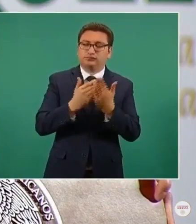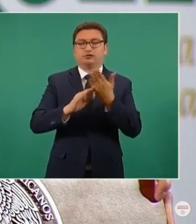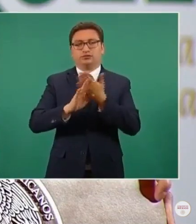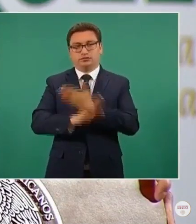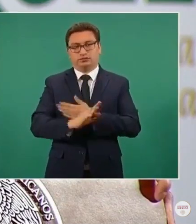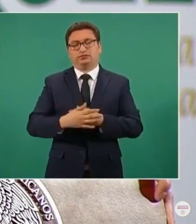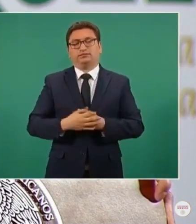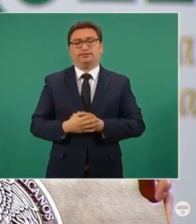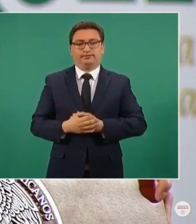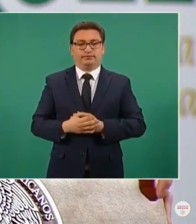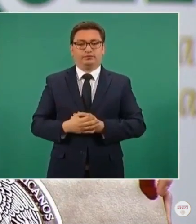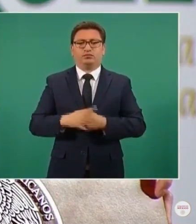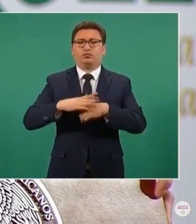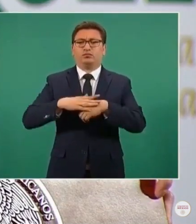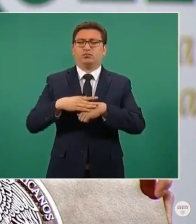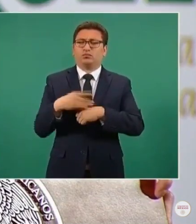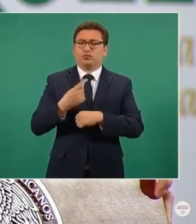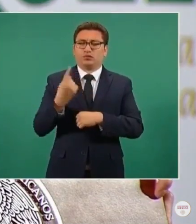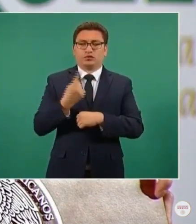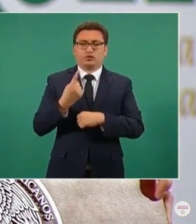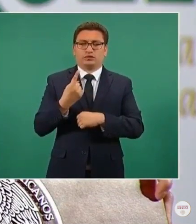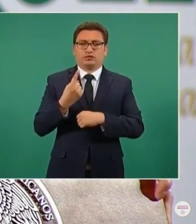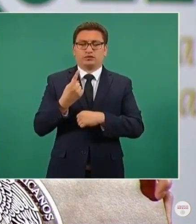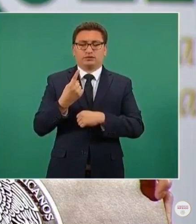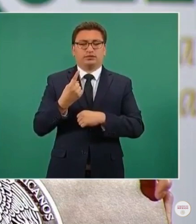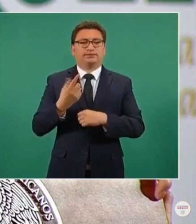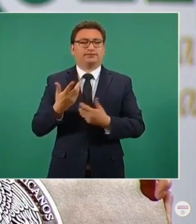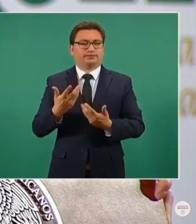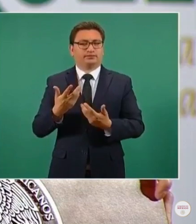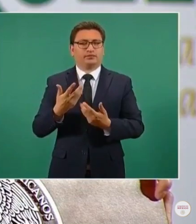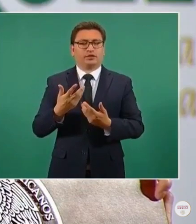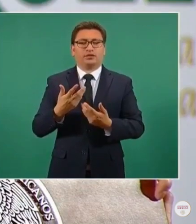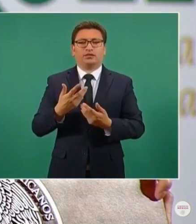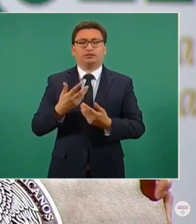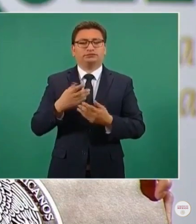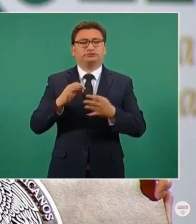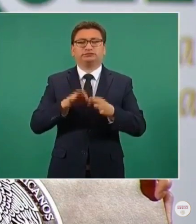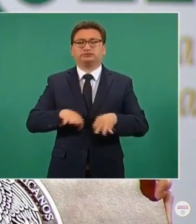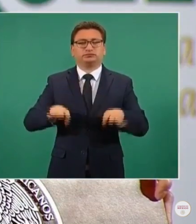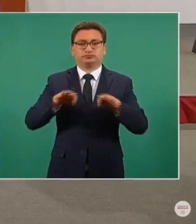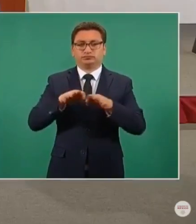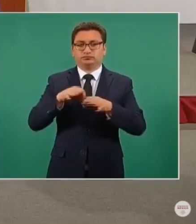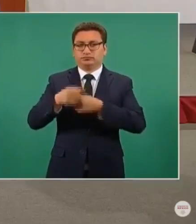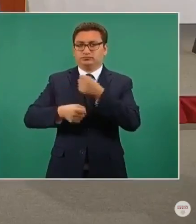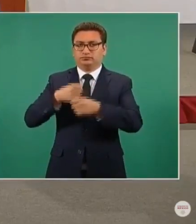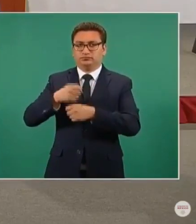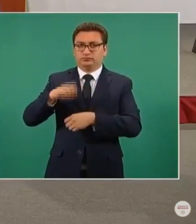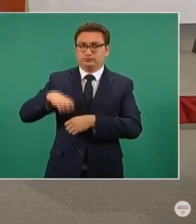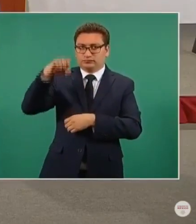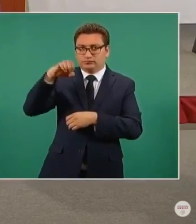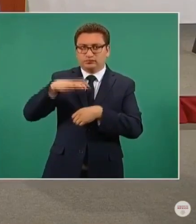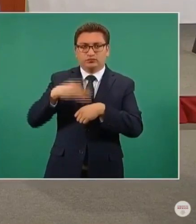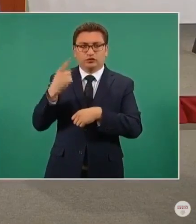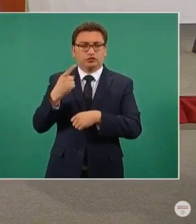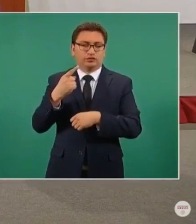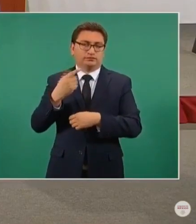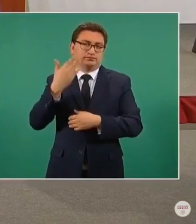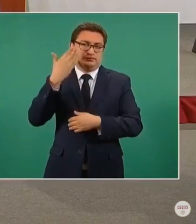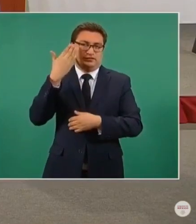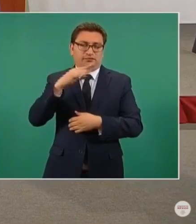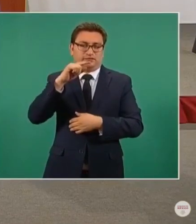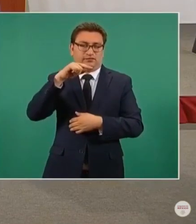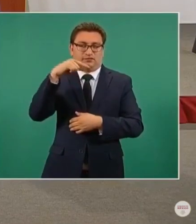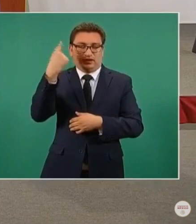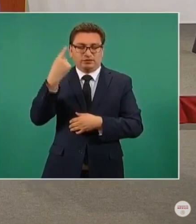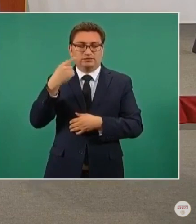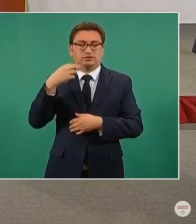personas. ¿Por qué razón se prefirió el criterio de edad? Uno, porque es el más fácilmente reconocible